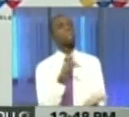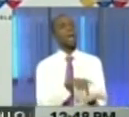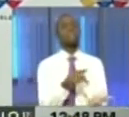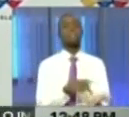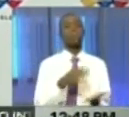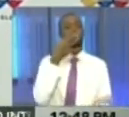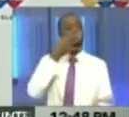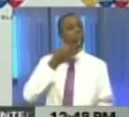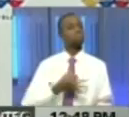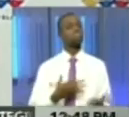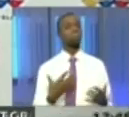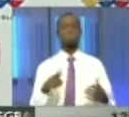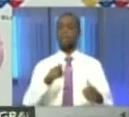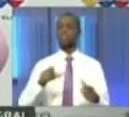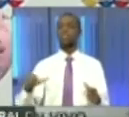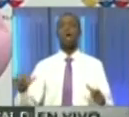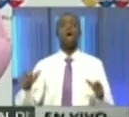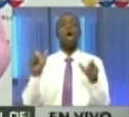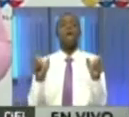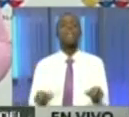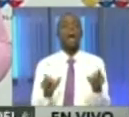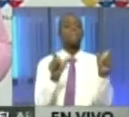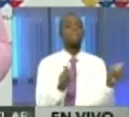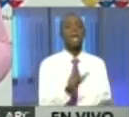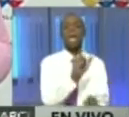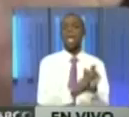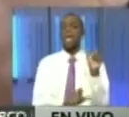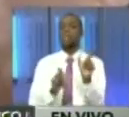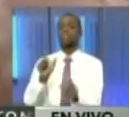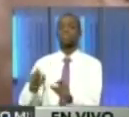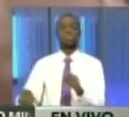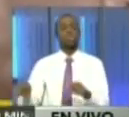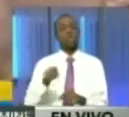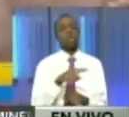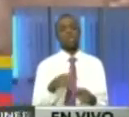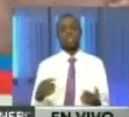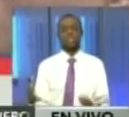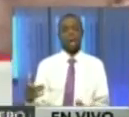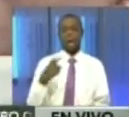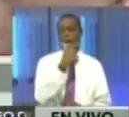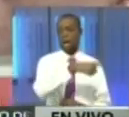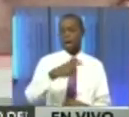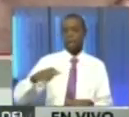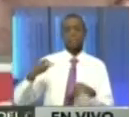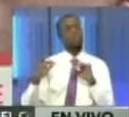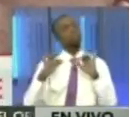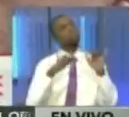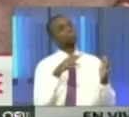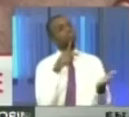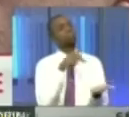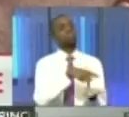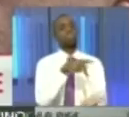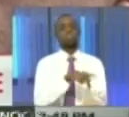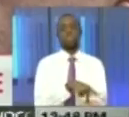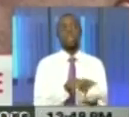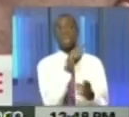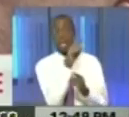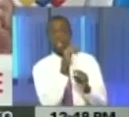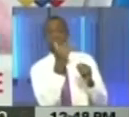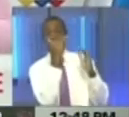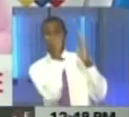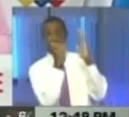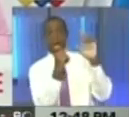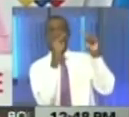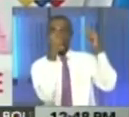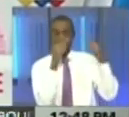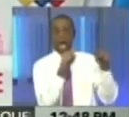y establece constitucionalmente cuáles son los medios de participación, entre los cuales se incluye el referendo revocatorio.